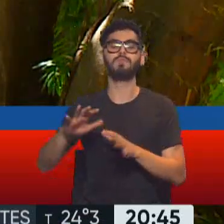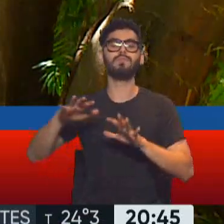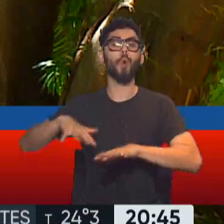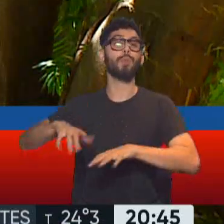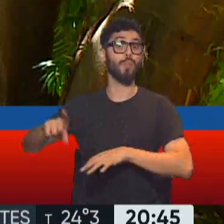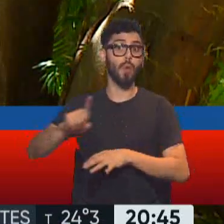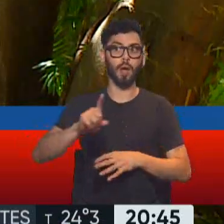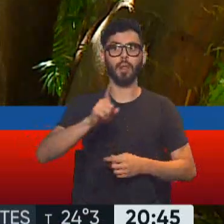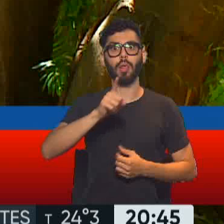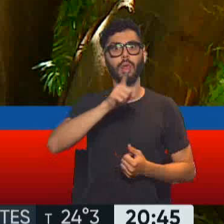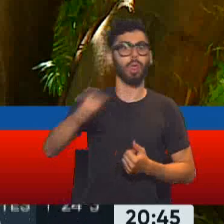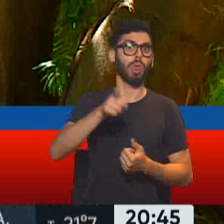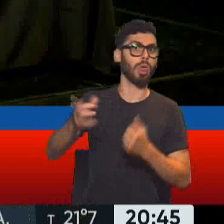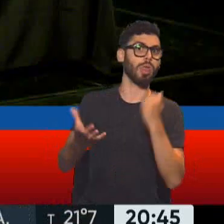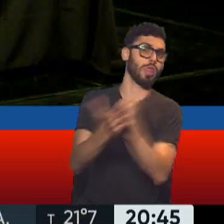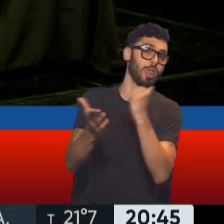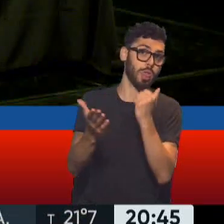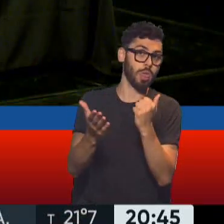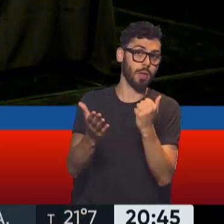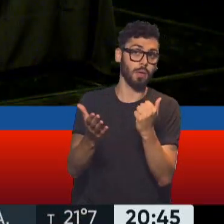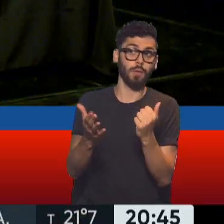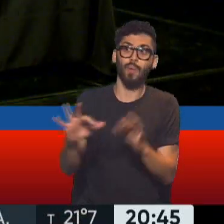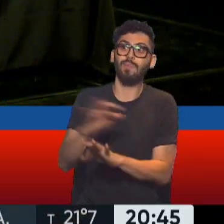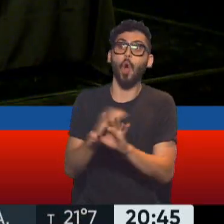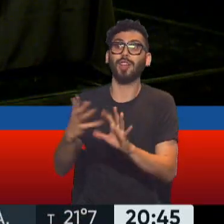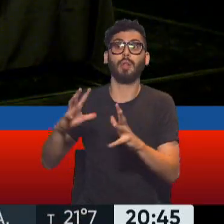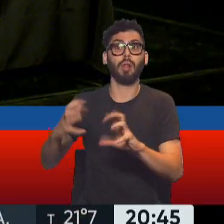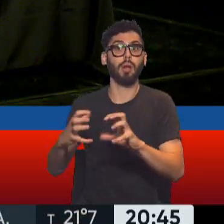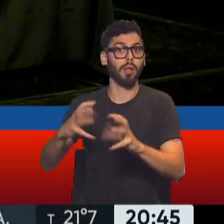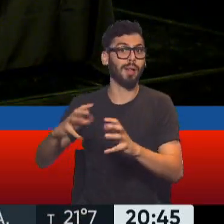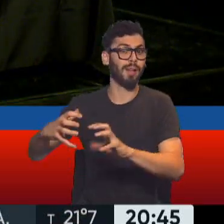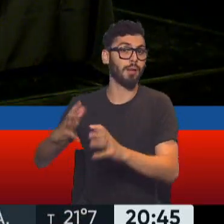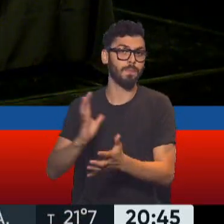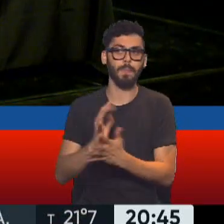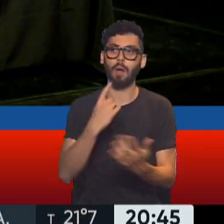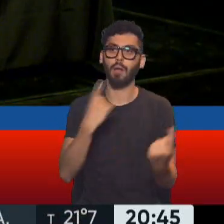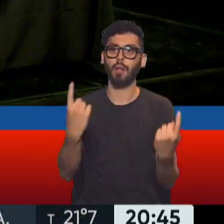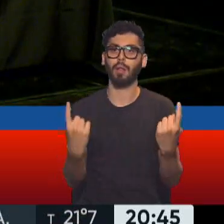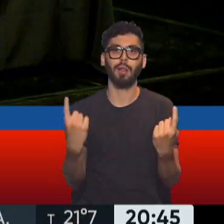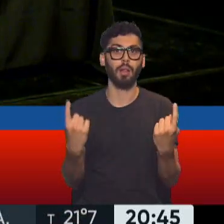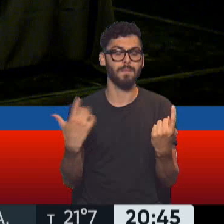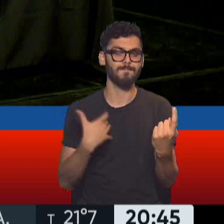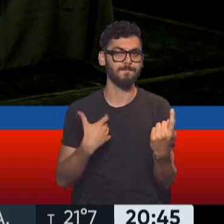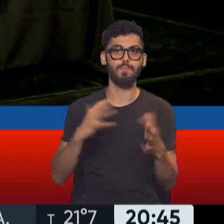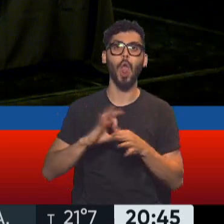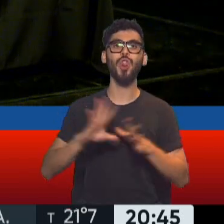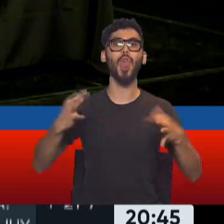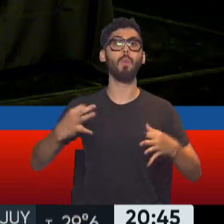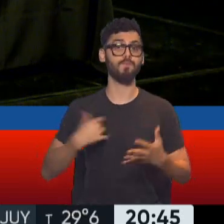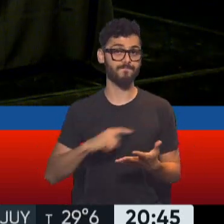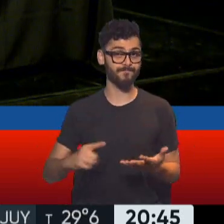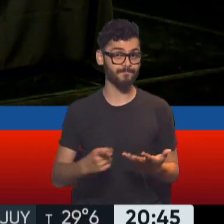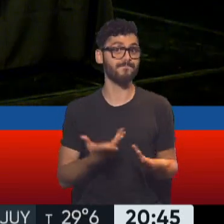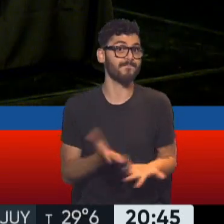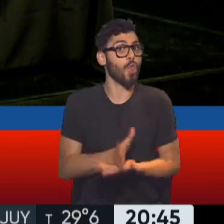arrebatar, digamos, esos proyectos, muchas garantías y muchos derechos que habían adquirido gran parte de la ciudadanía. Claramente